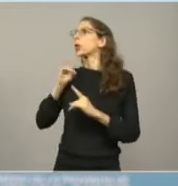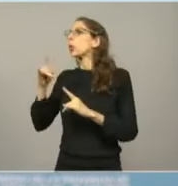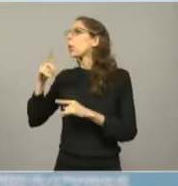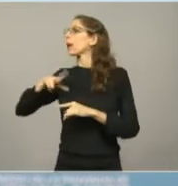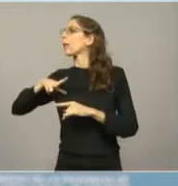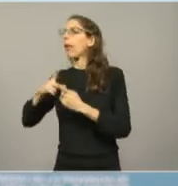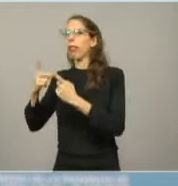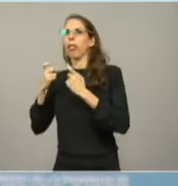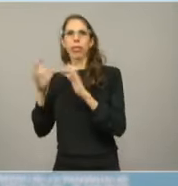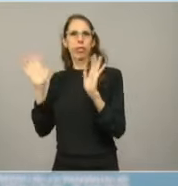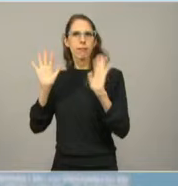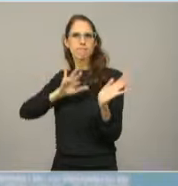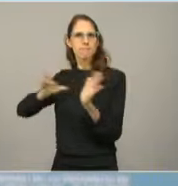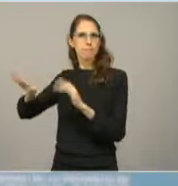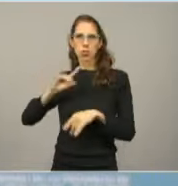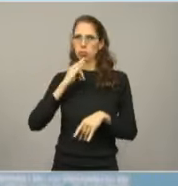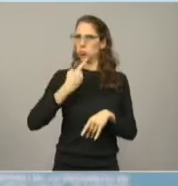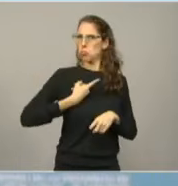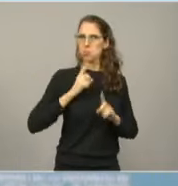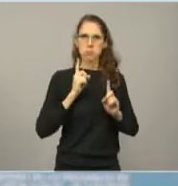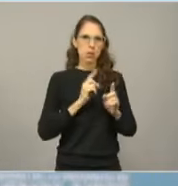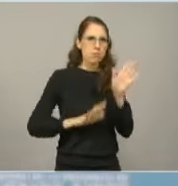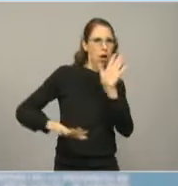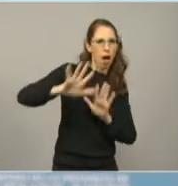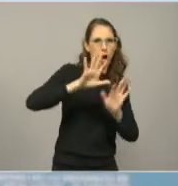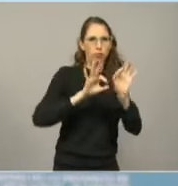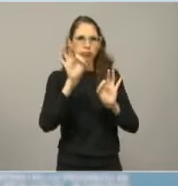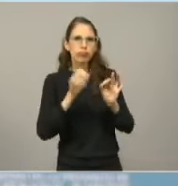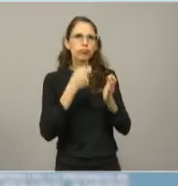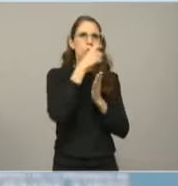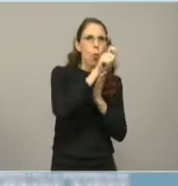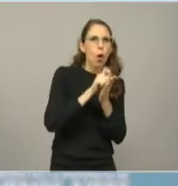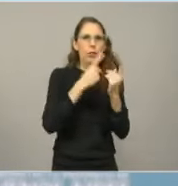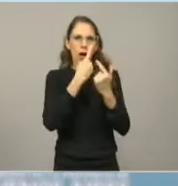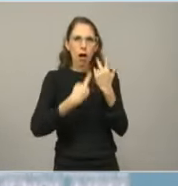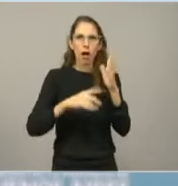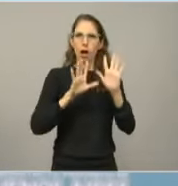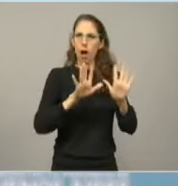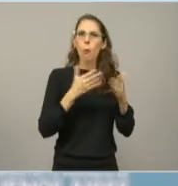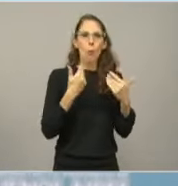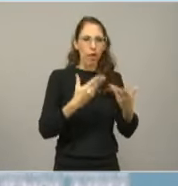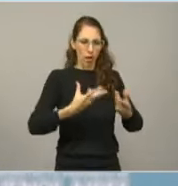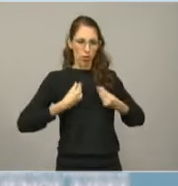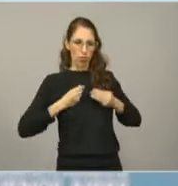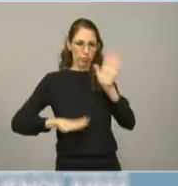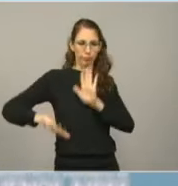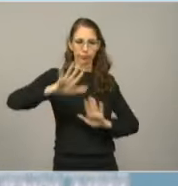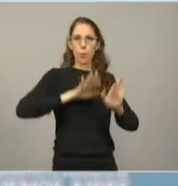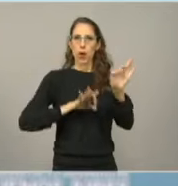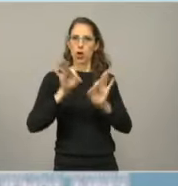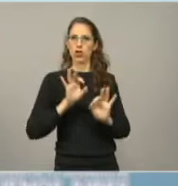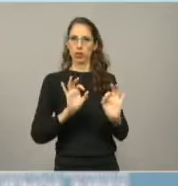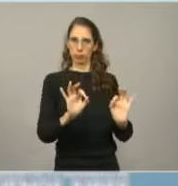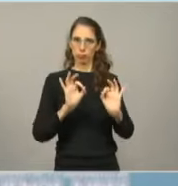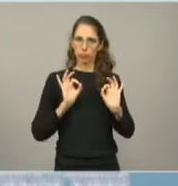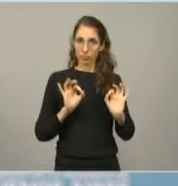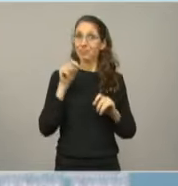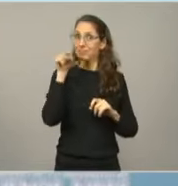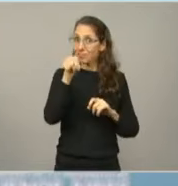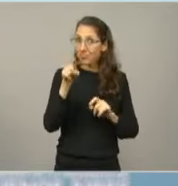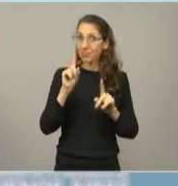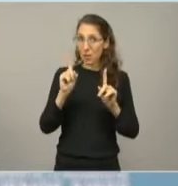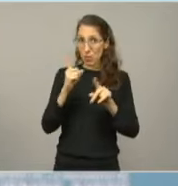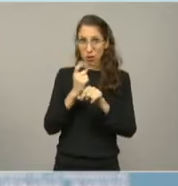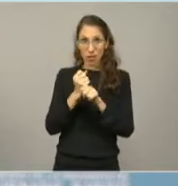diseñar las las mejores políticas públicas posible en ese sentido la verdad que lo que nos muestra este trabajo respecto